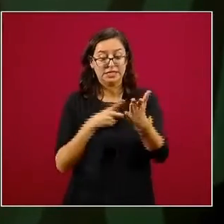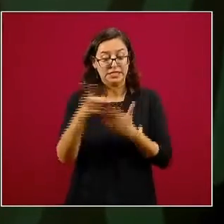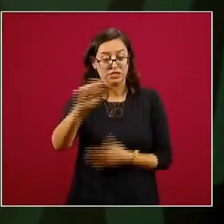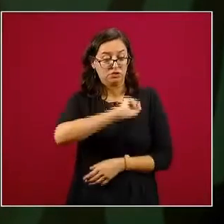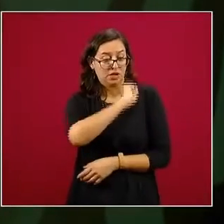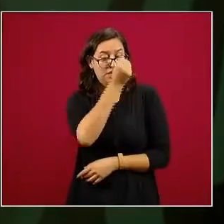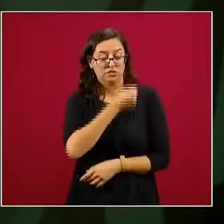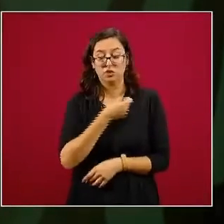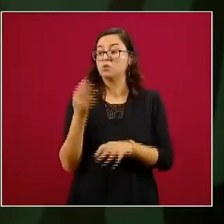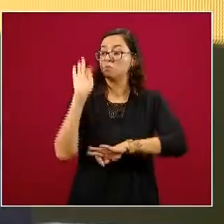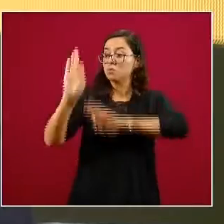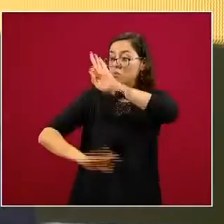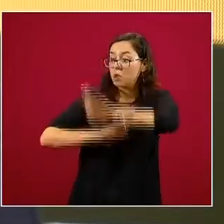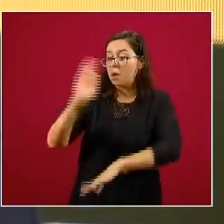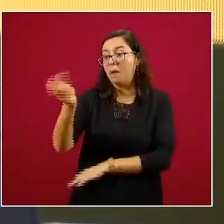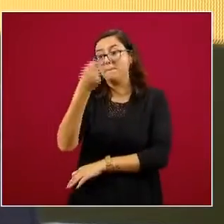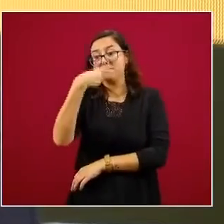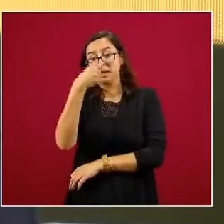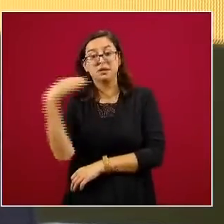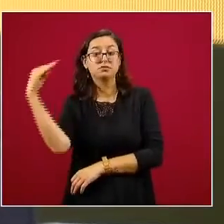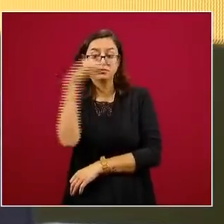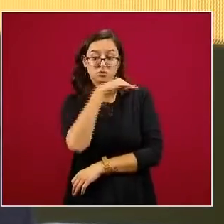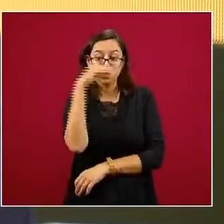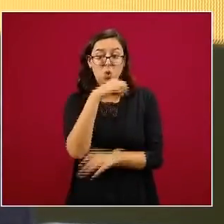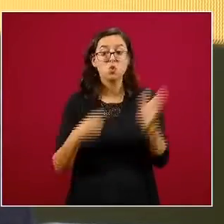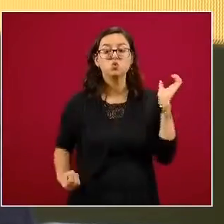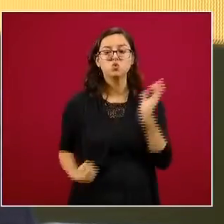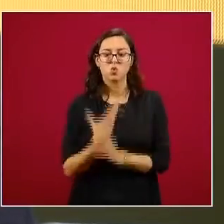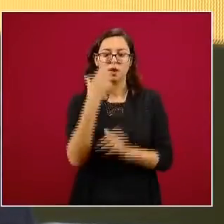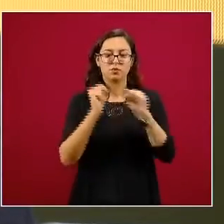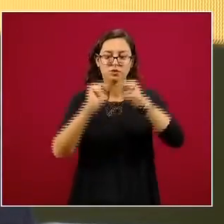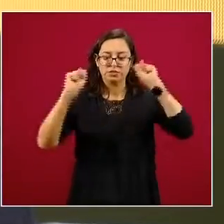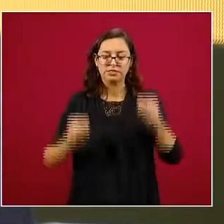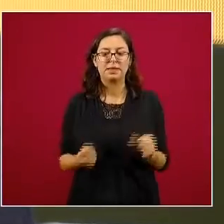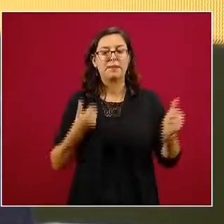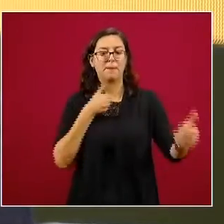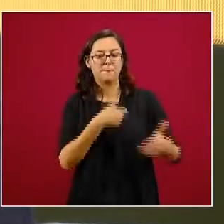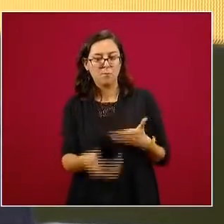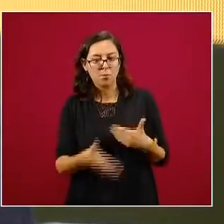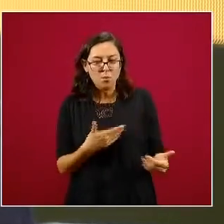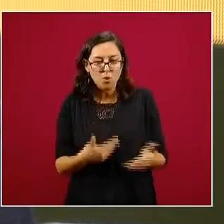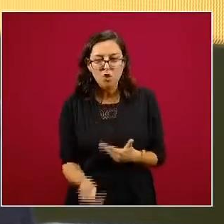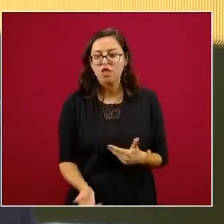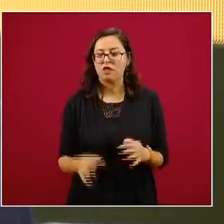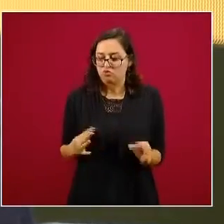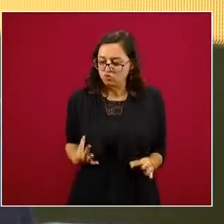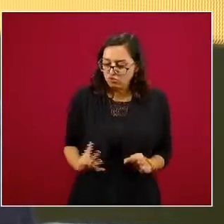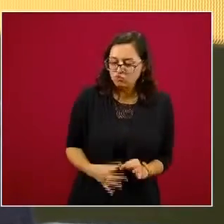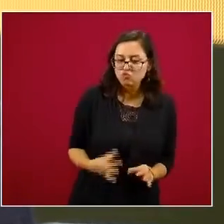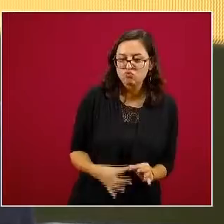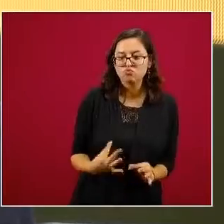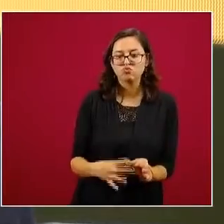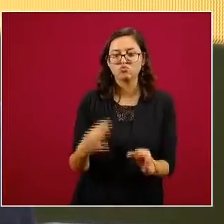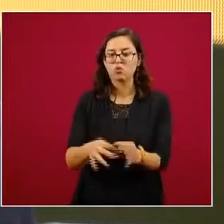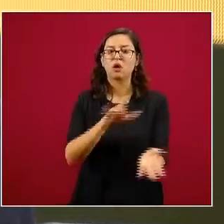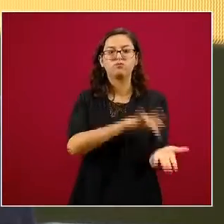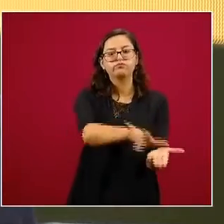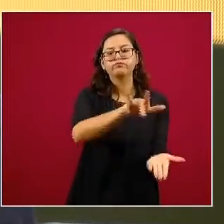señor gobernador del Estado de Puebla, los subsecretarios de Salud, Agricultura, Educación Superior, el director del IMSS, el